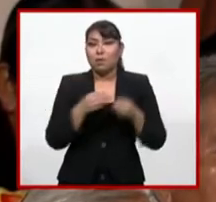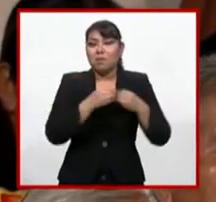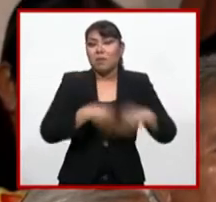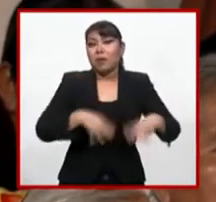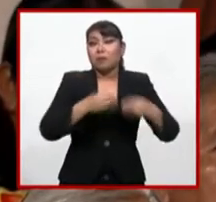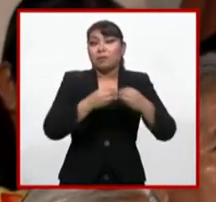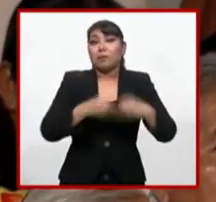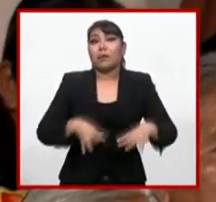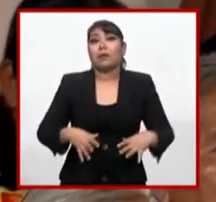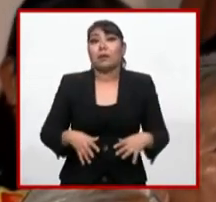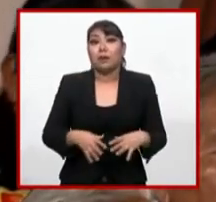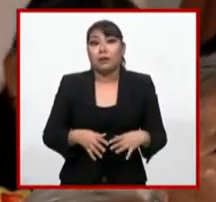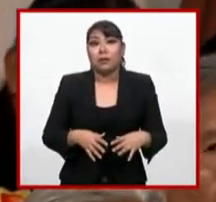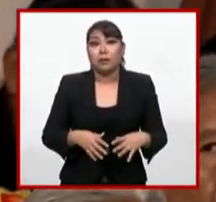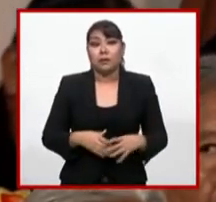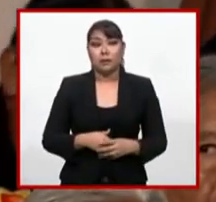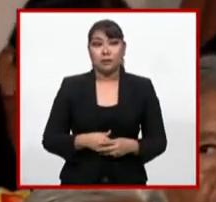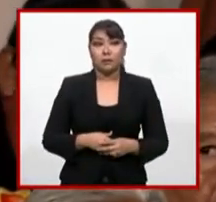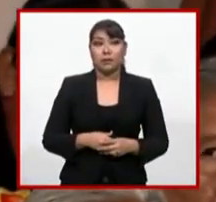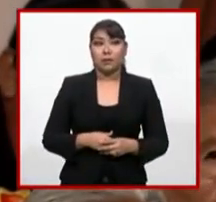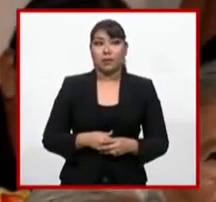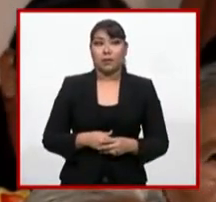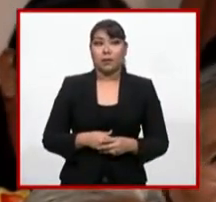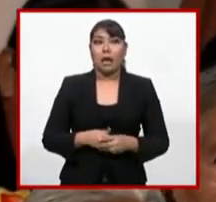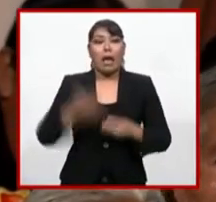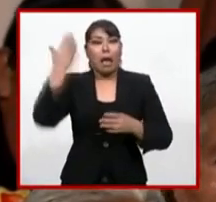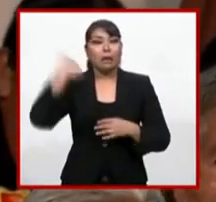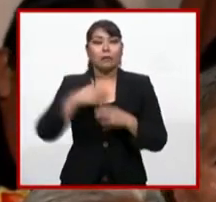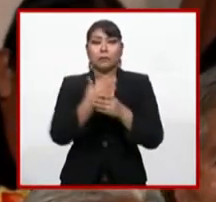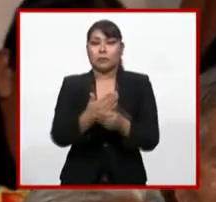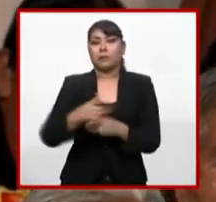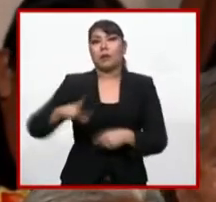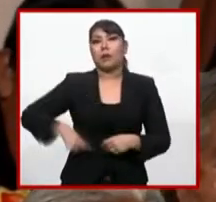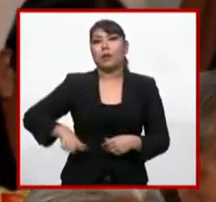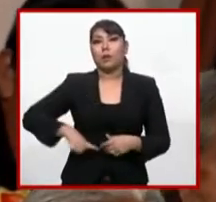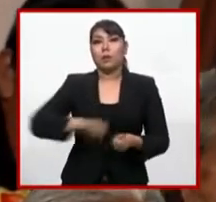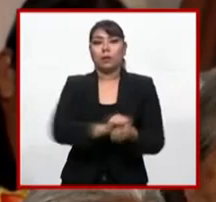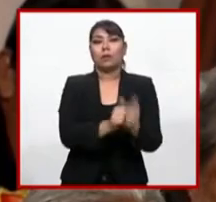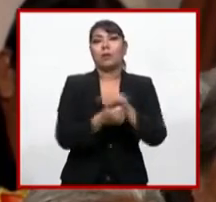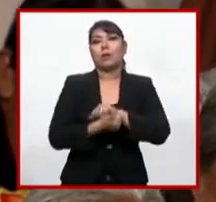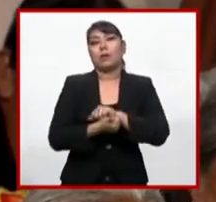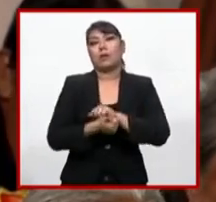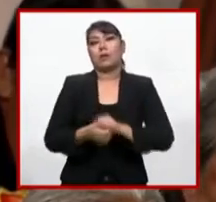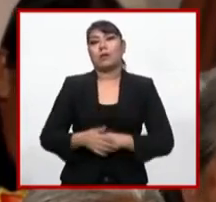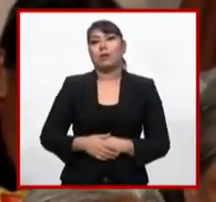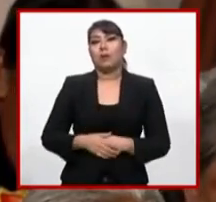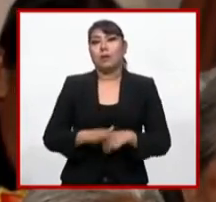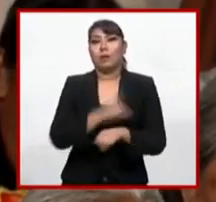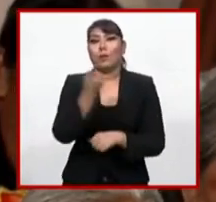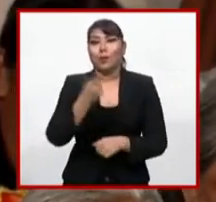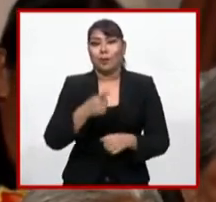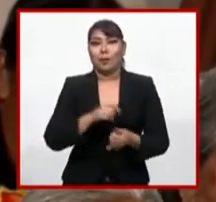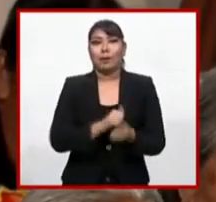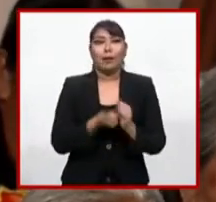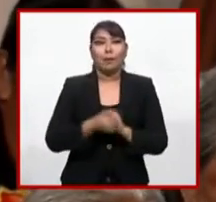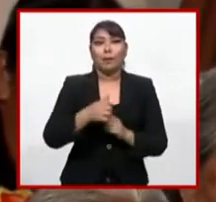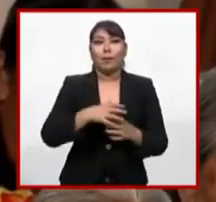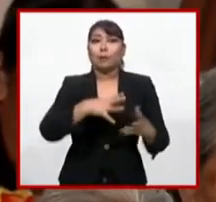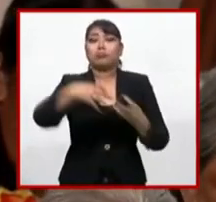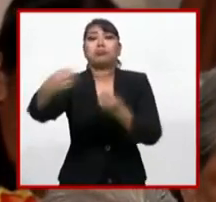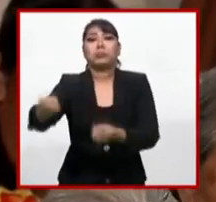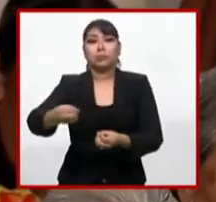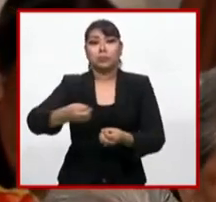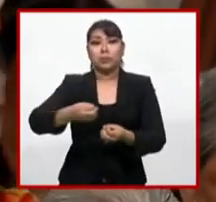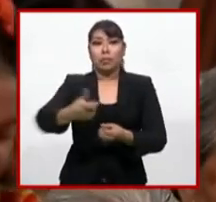Se autodenominaron el gobierno del cambio. Y sí, porque hasta el cambio se llevaron. No dejaron nada en las